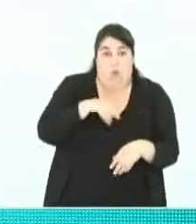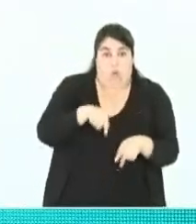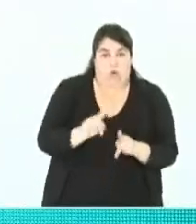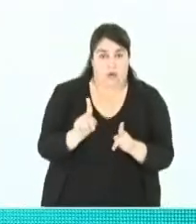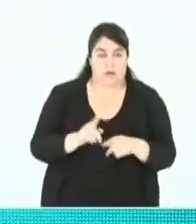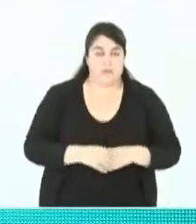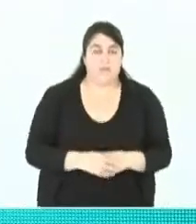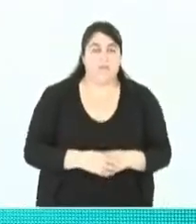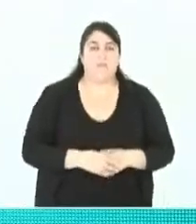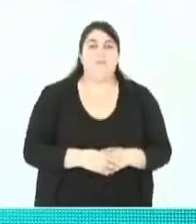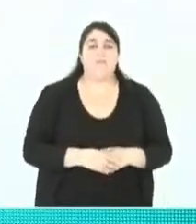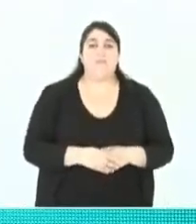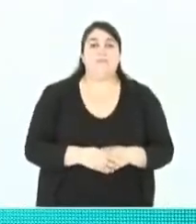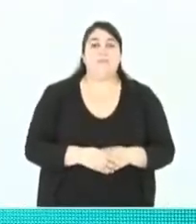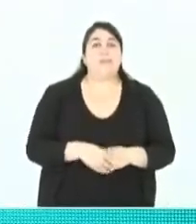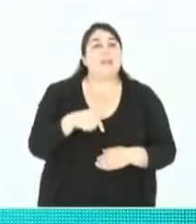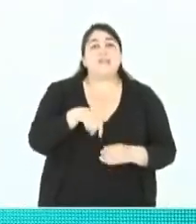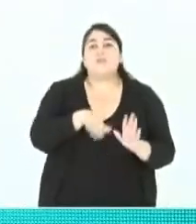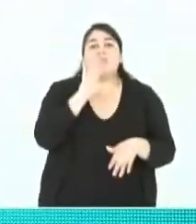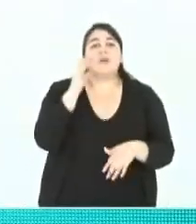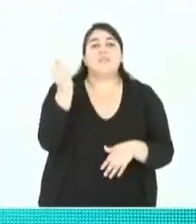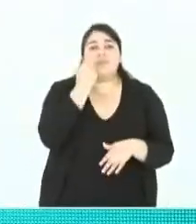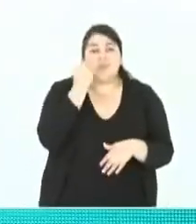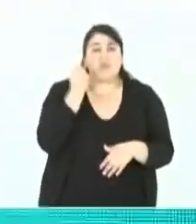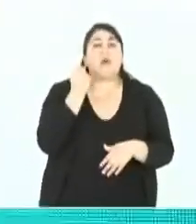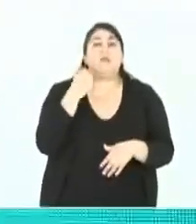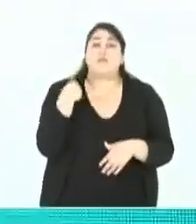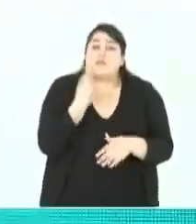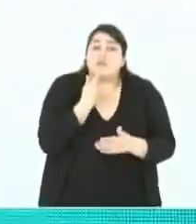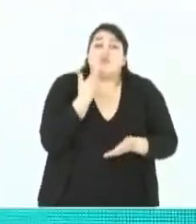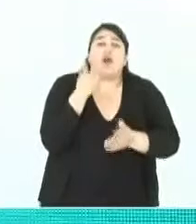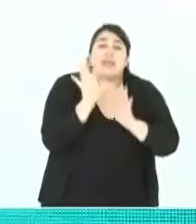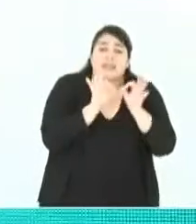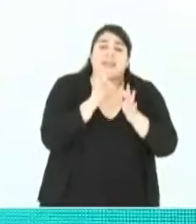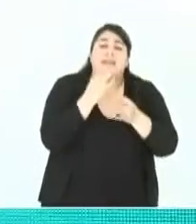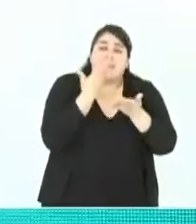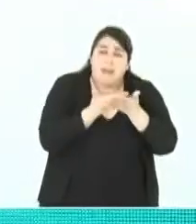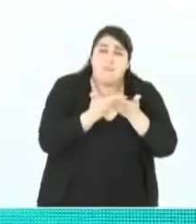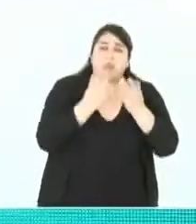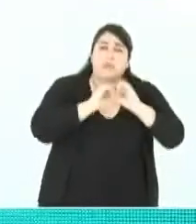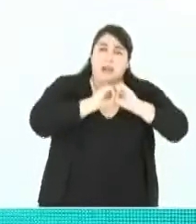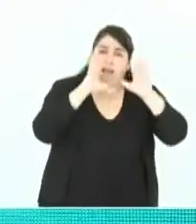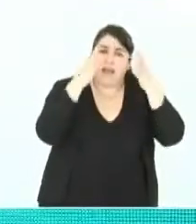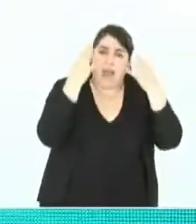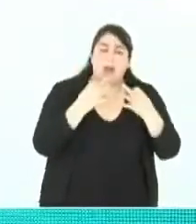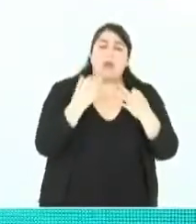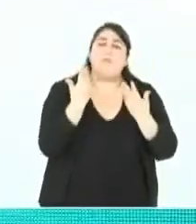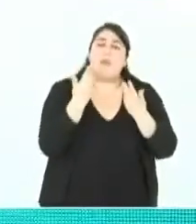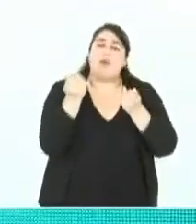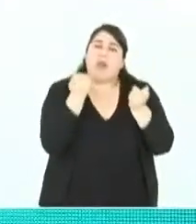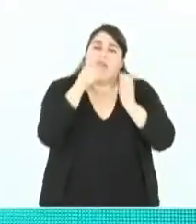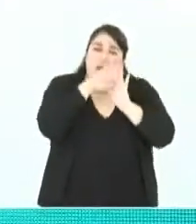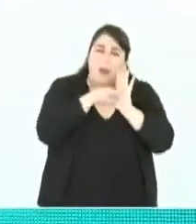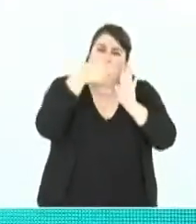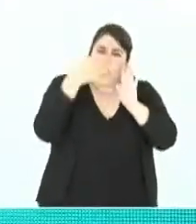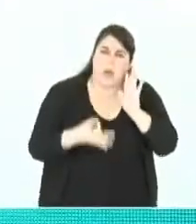y en ese sentido me parece que es fundamental que tengamos una política clara al respecto de regularizar este tipo de alquileres, que lo único que